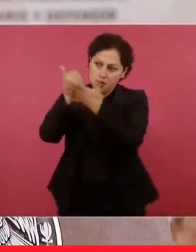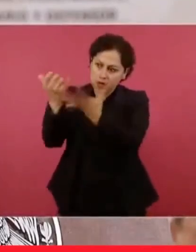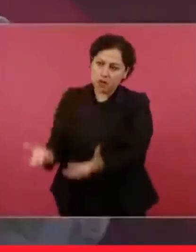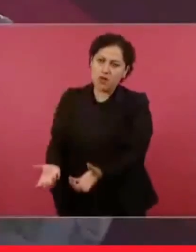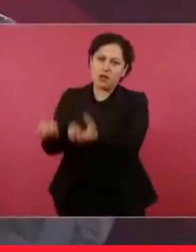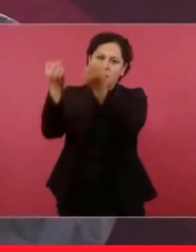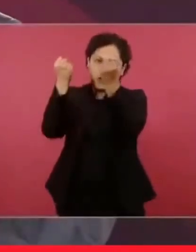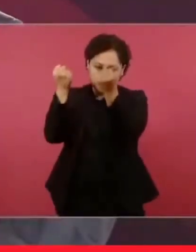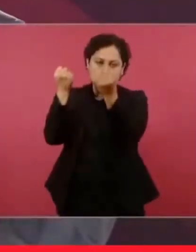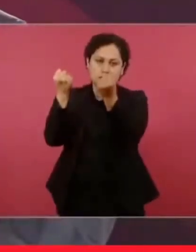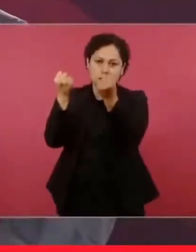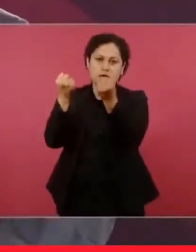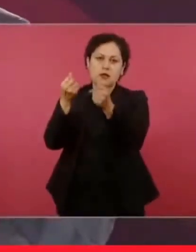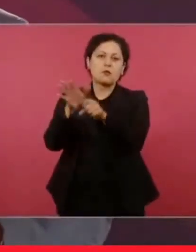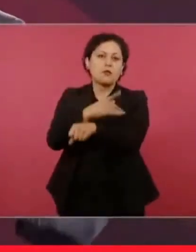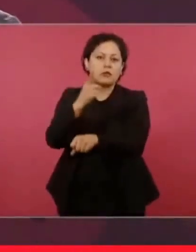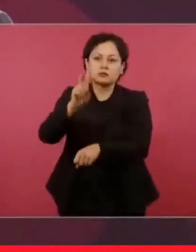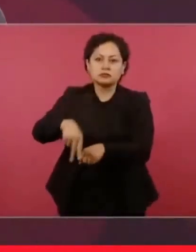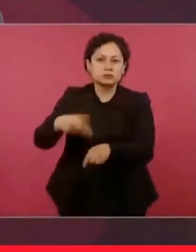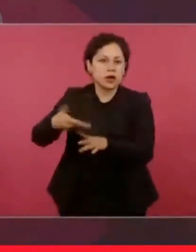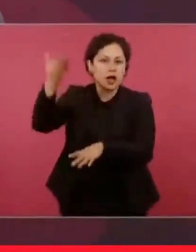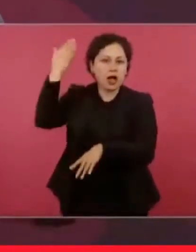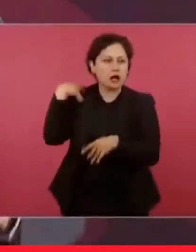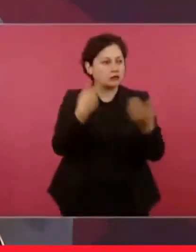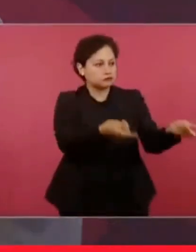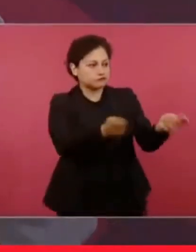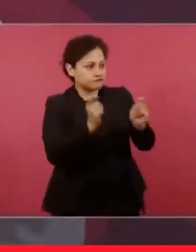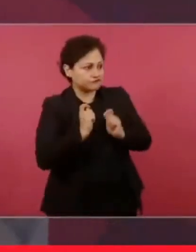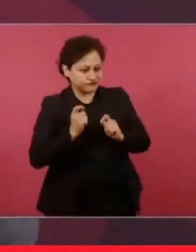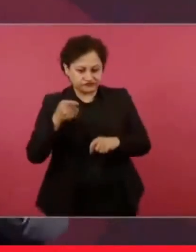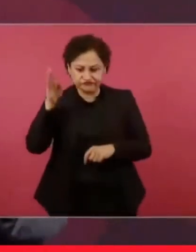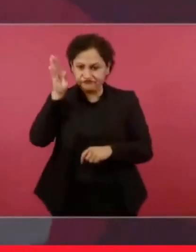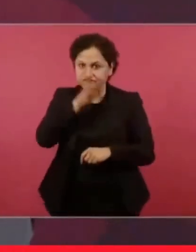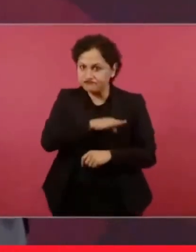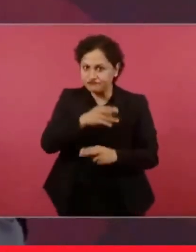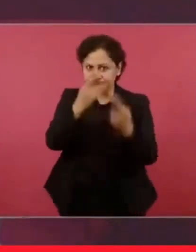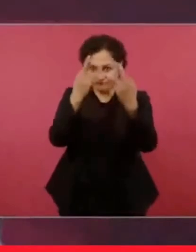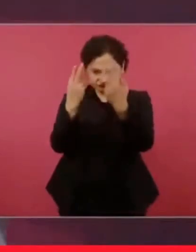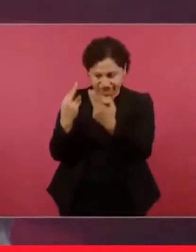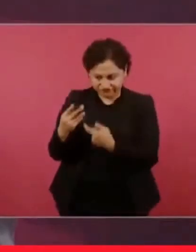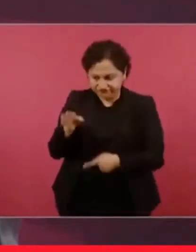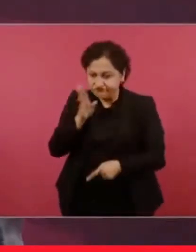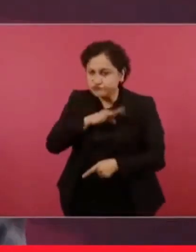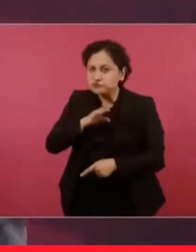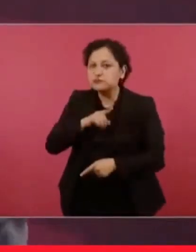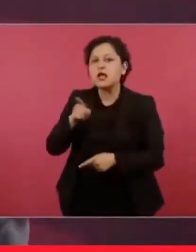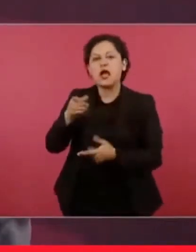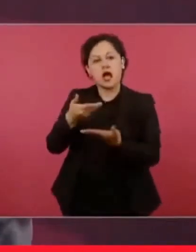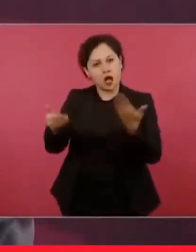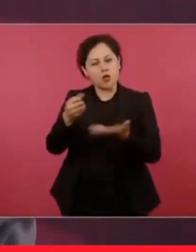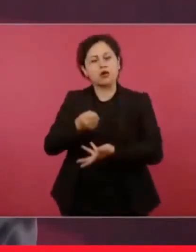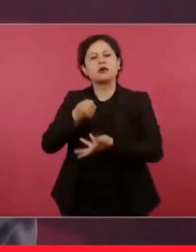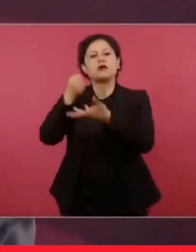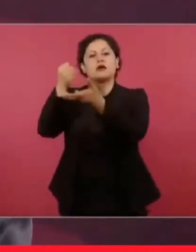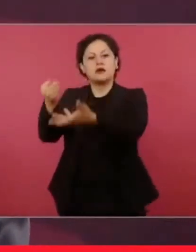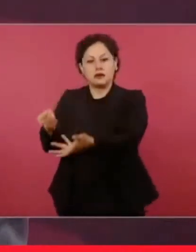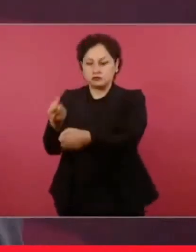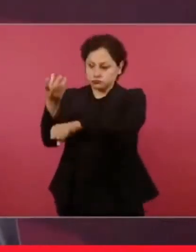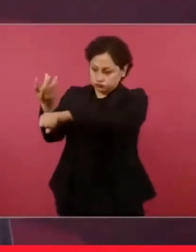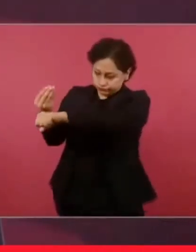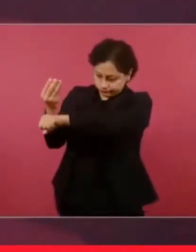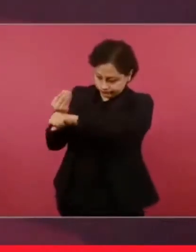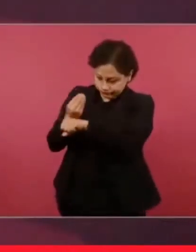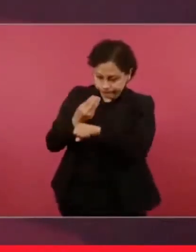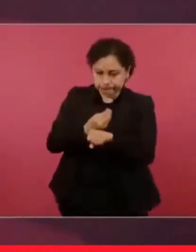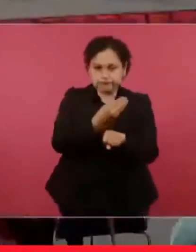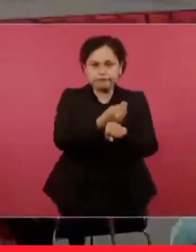plantas, en el fortalecimiento de las redes de la distribución de la electricidad, que va a demostrar